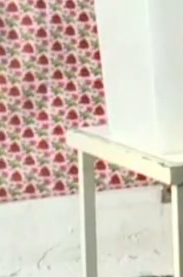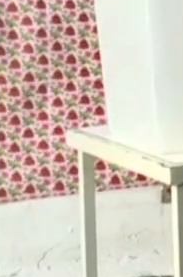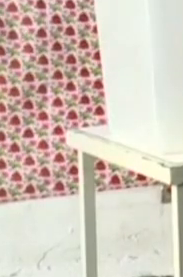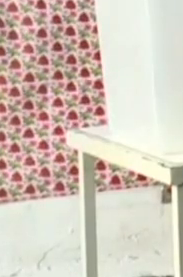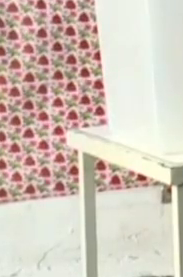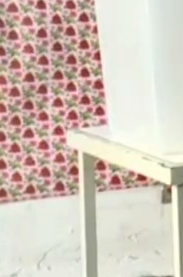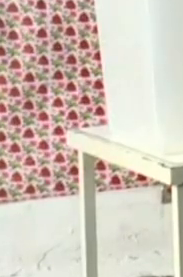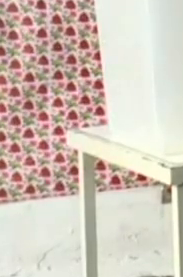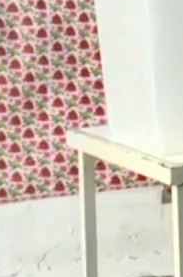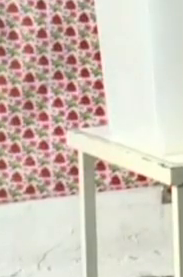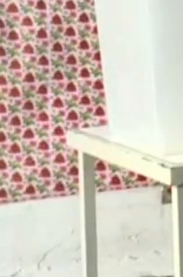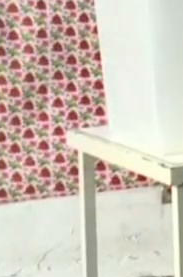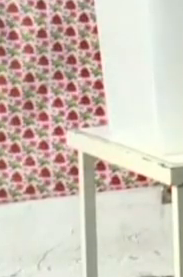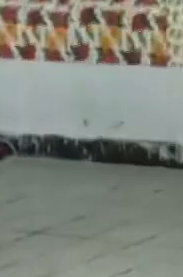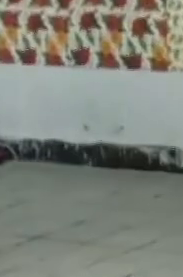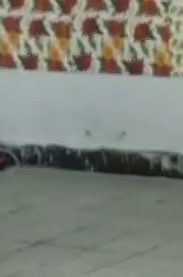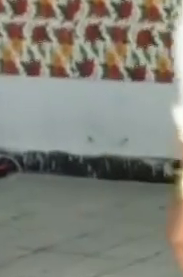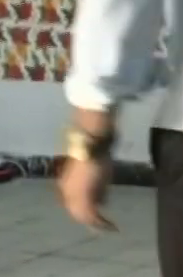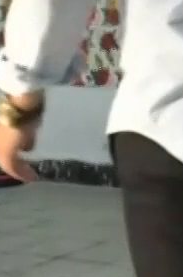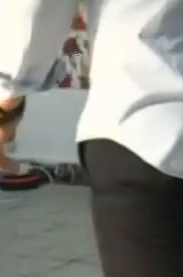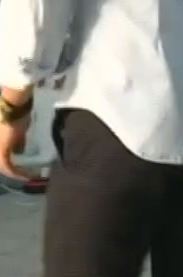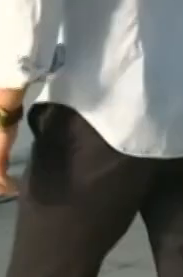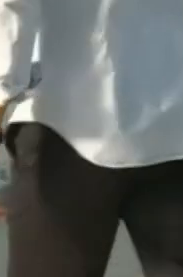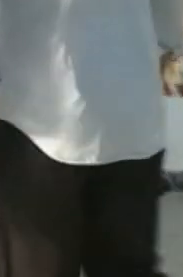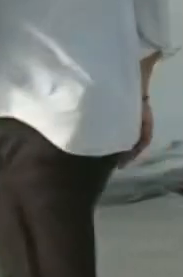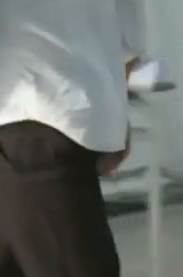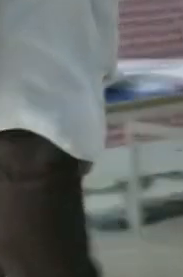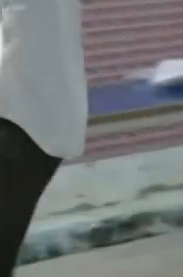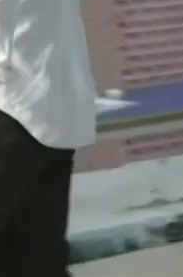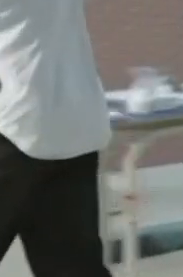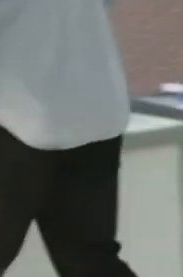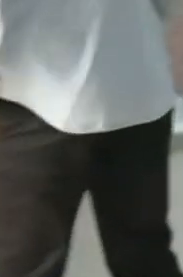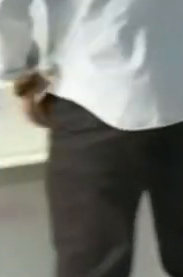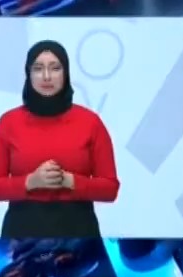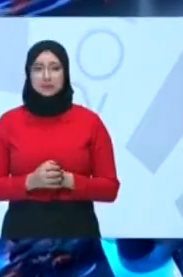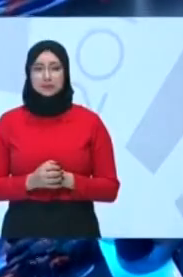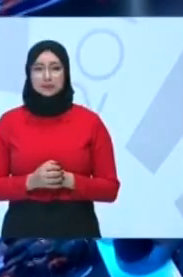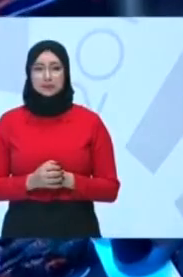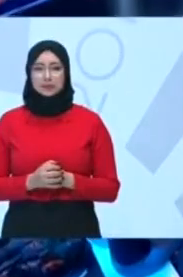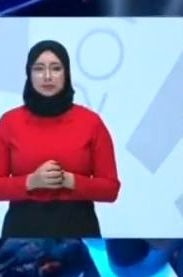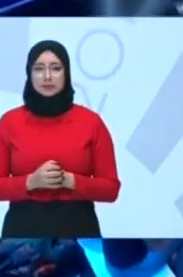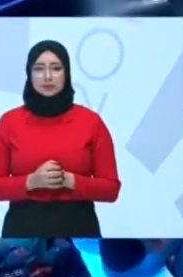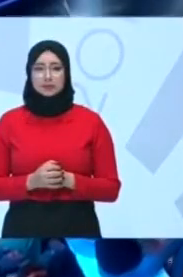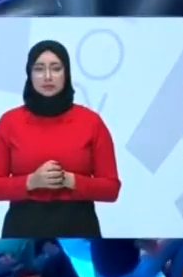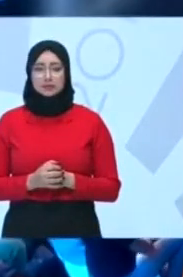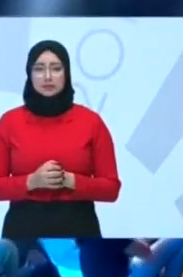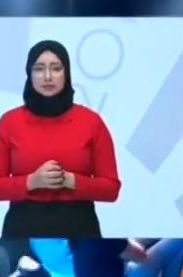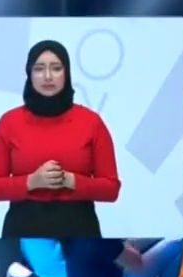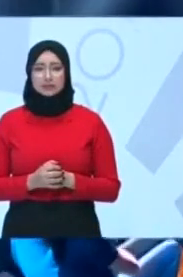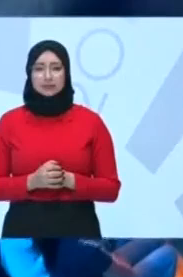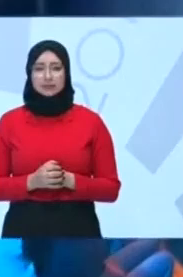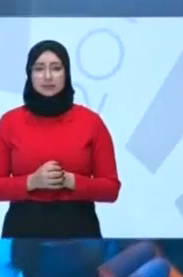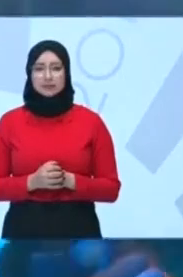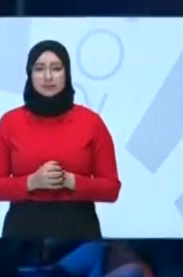país que tiene un 15% de paro, que tiene un 7% de inflación, además que hace frontera con Libia,